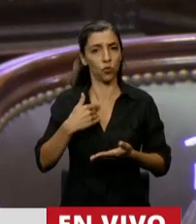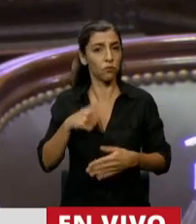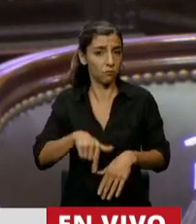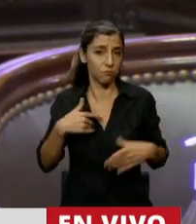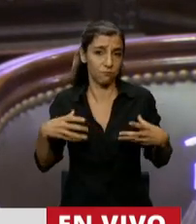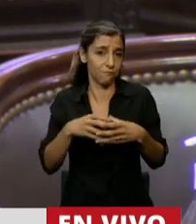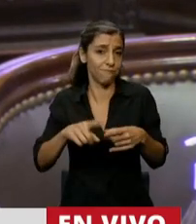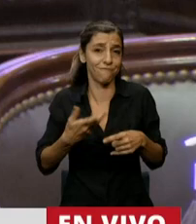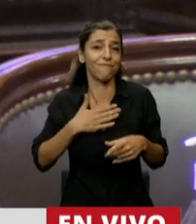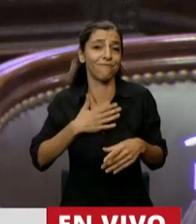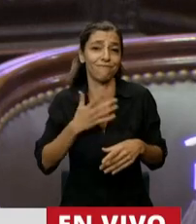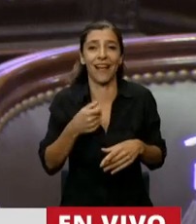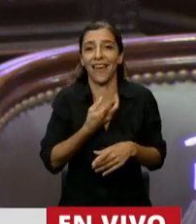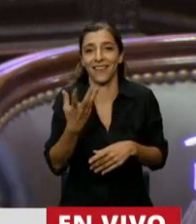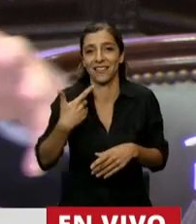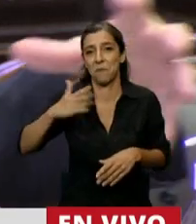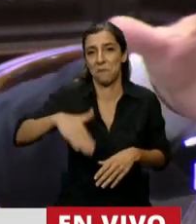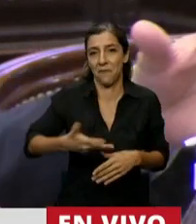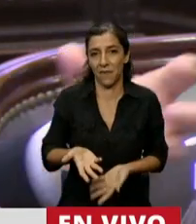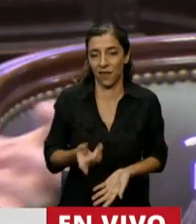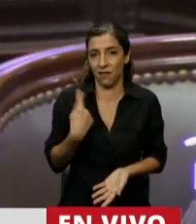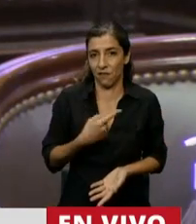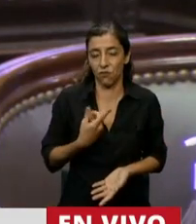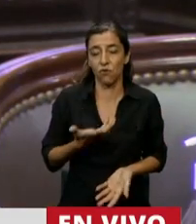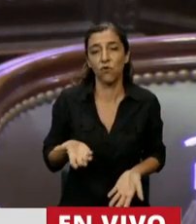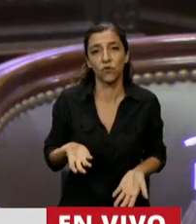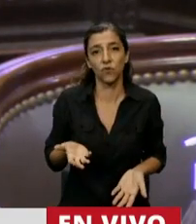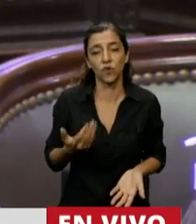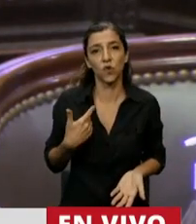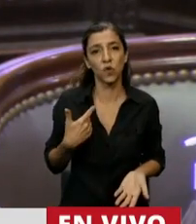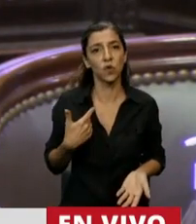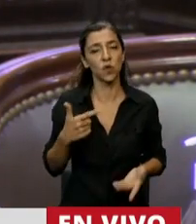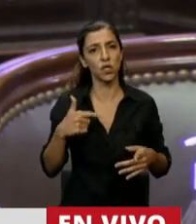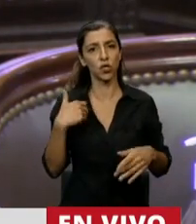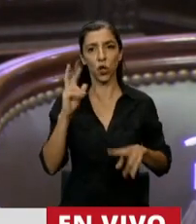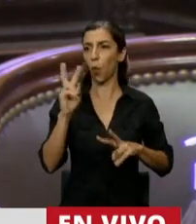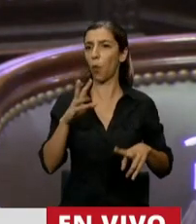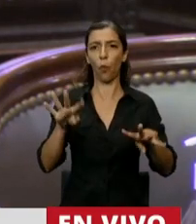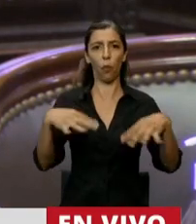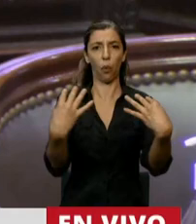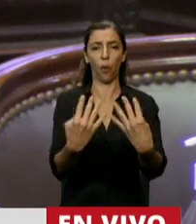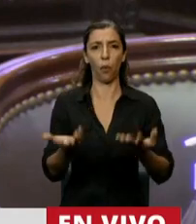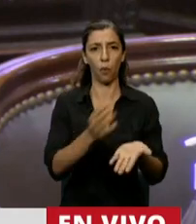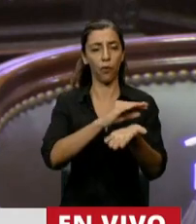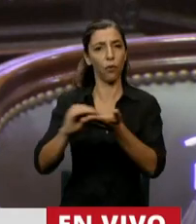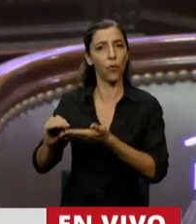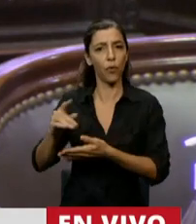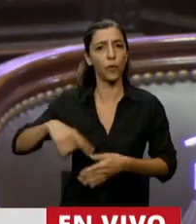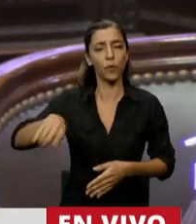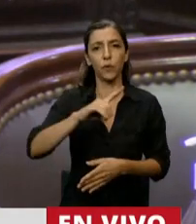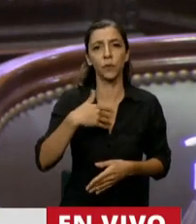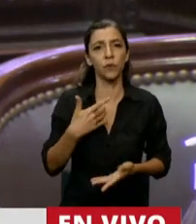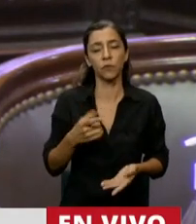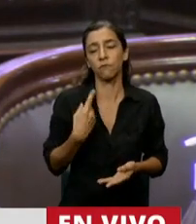minoría, como diputado del sector de la Cámara que necesariamente y sistemáticamente nos